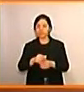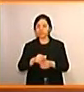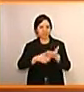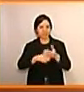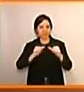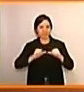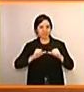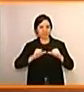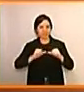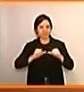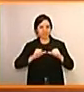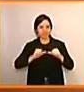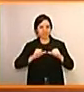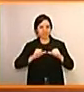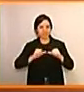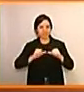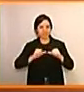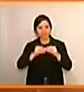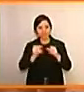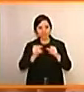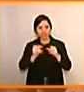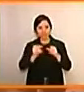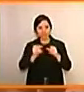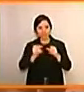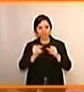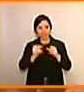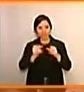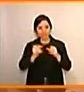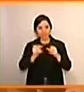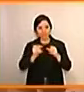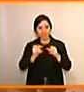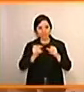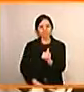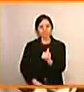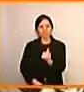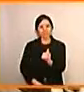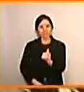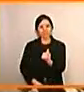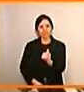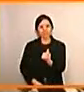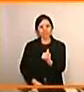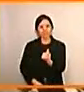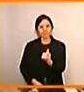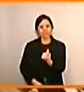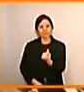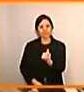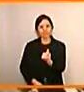Porque a continuación corremos el número afortunado, primer dígito seleccionado